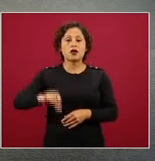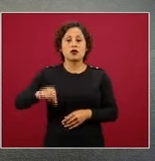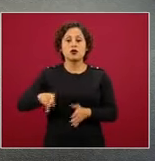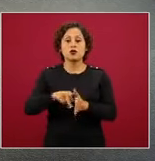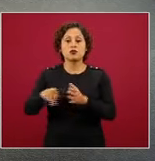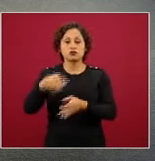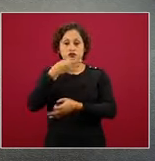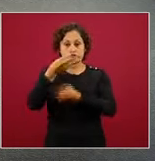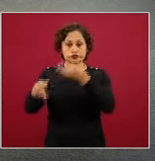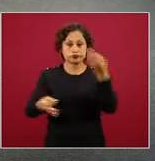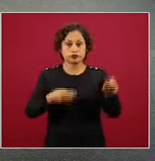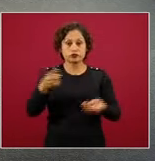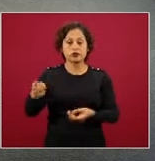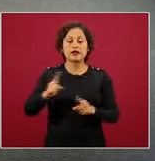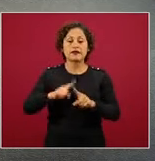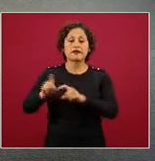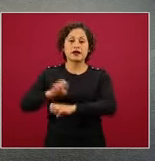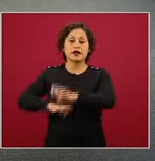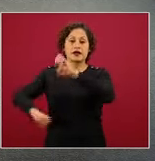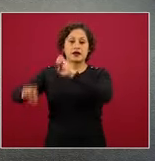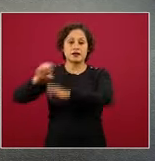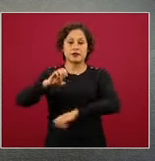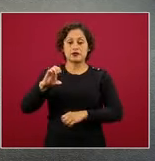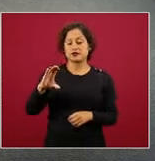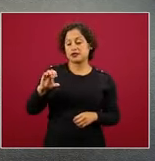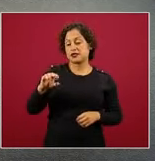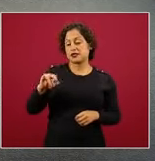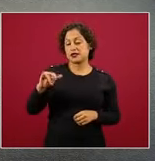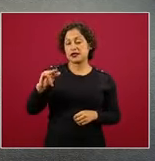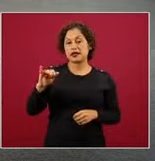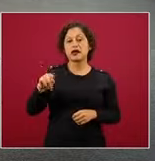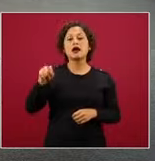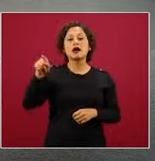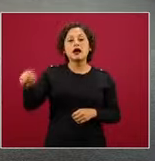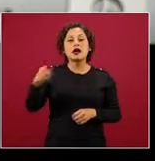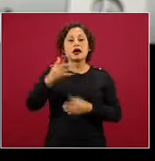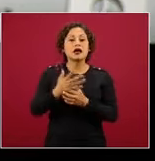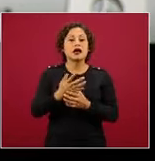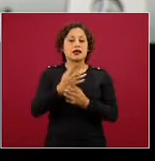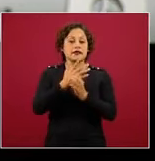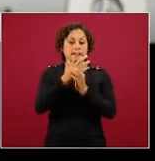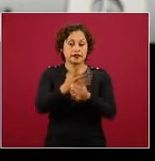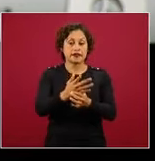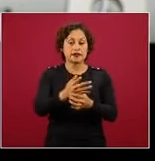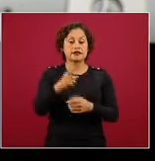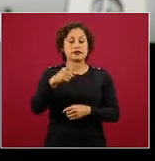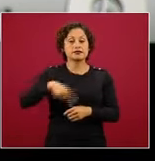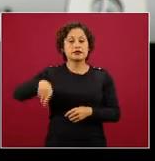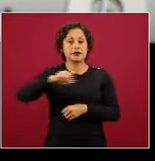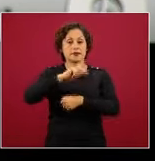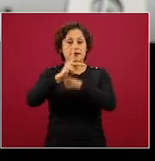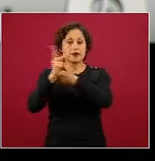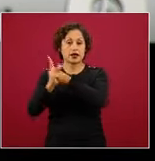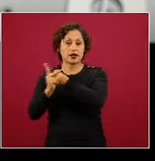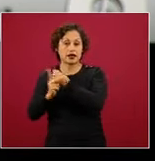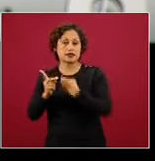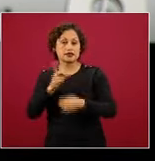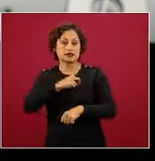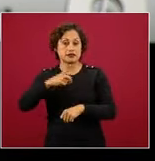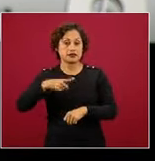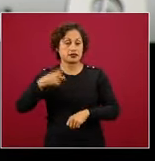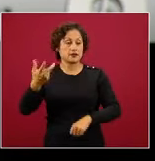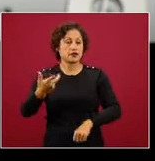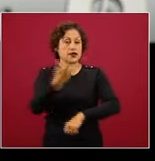ejecutivos de AstraZeneca dicen que serán los países que implementen la vacuna los que serán responsables de atender los efectos secundarios de la